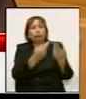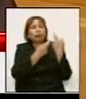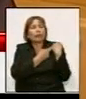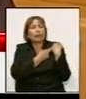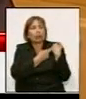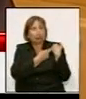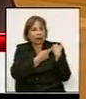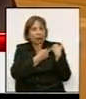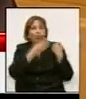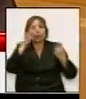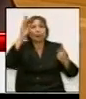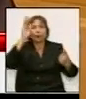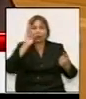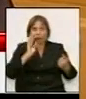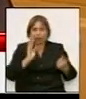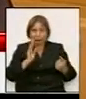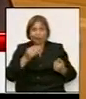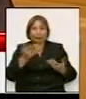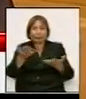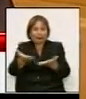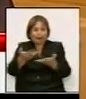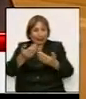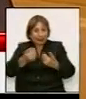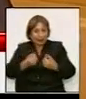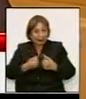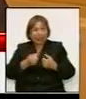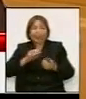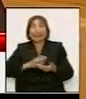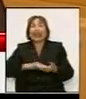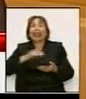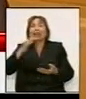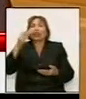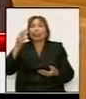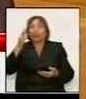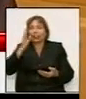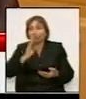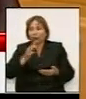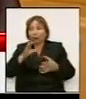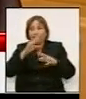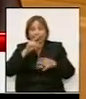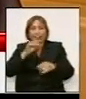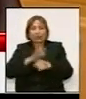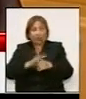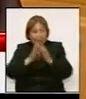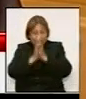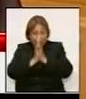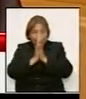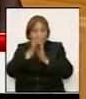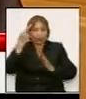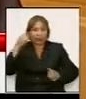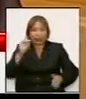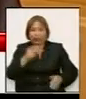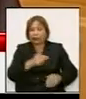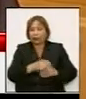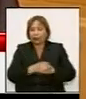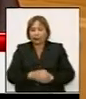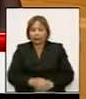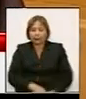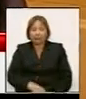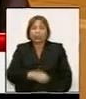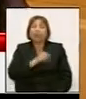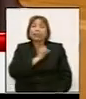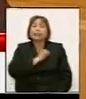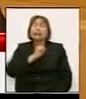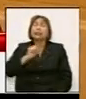así Dios nos recibirá también la gloria como Él ha cumplido. Oramos por Él. Señor,